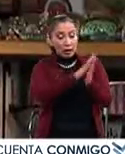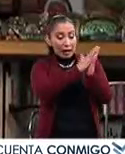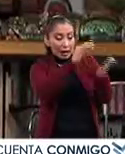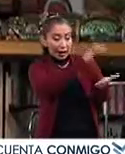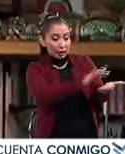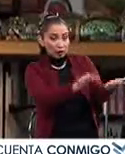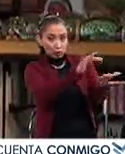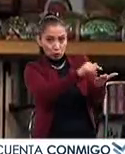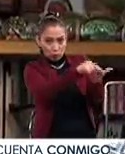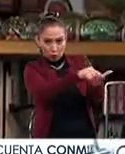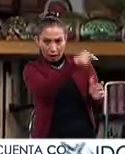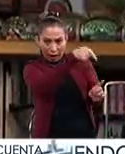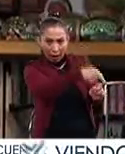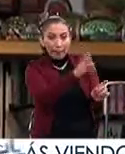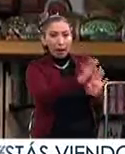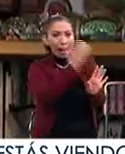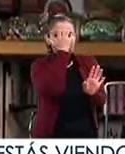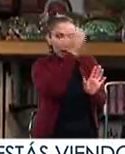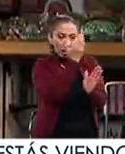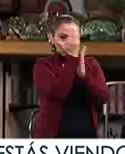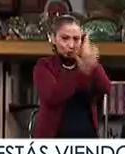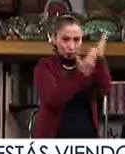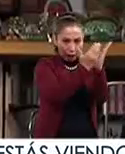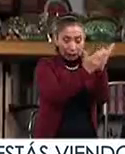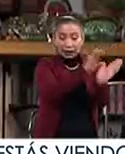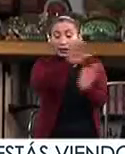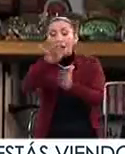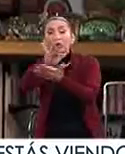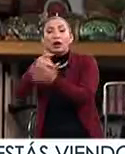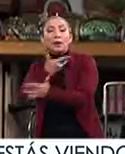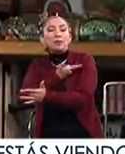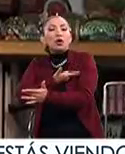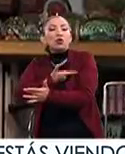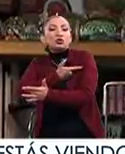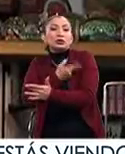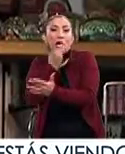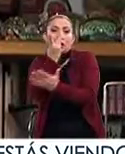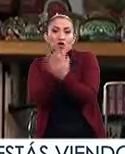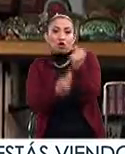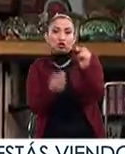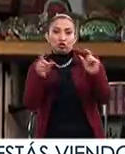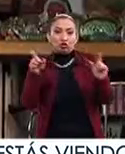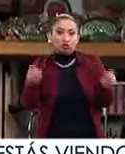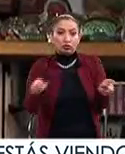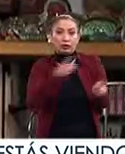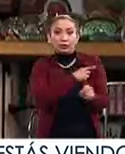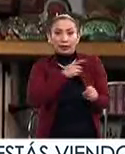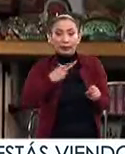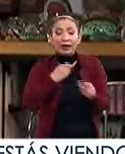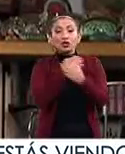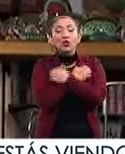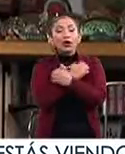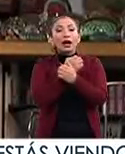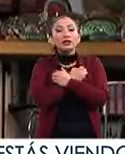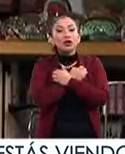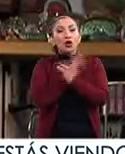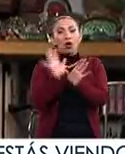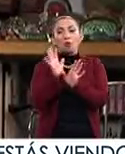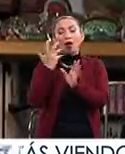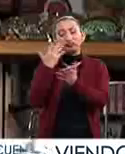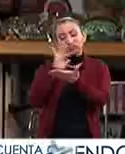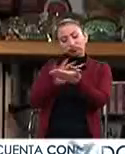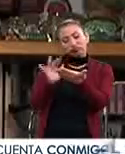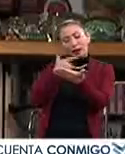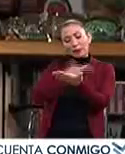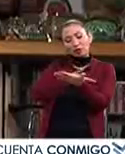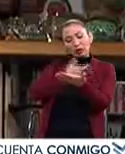lectura por razones formales educativas y la lectura por placer. Claro. La educación informal,